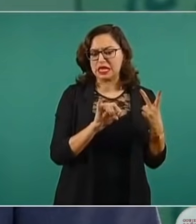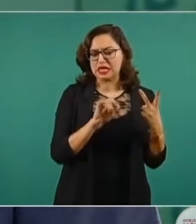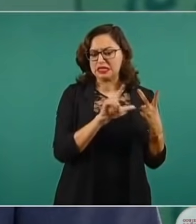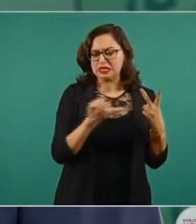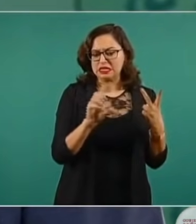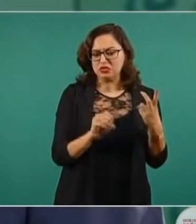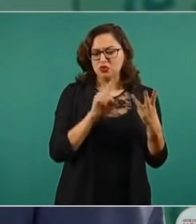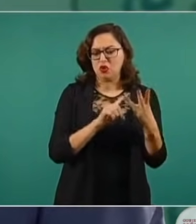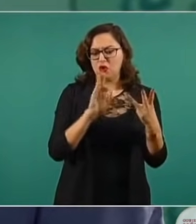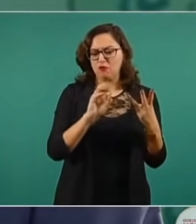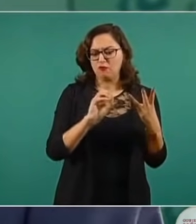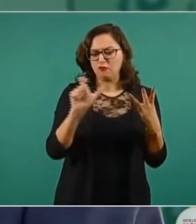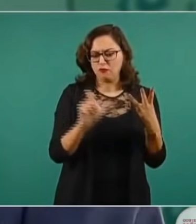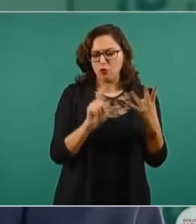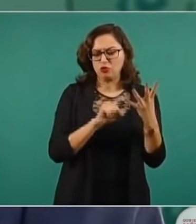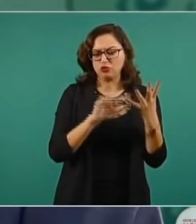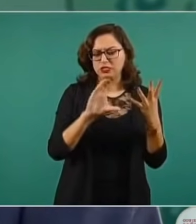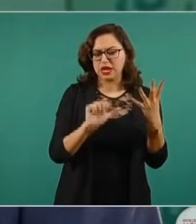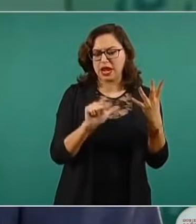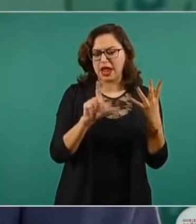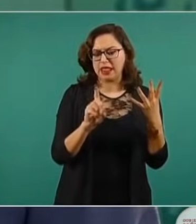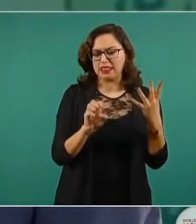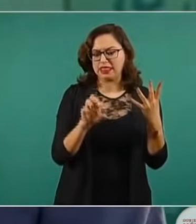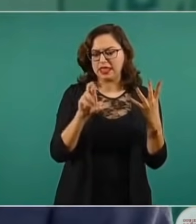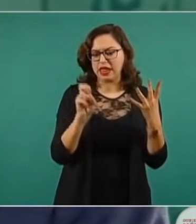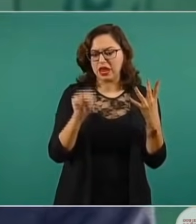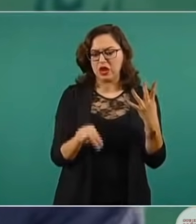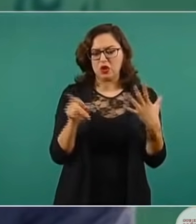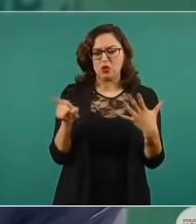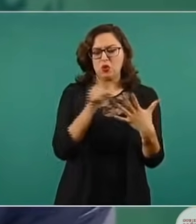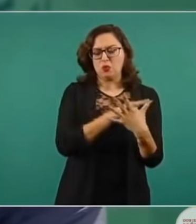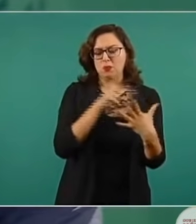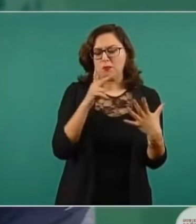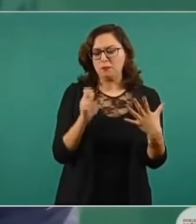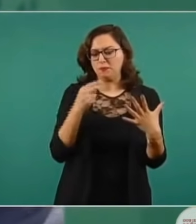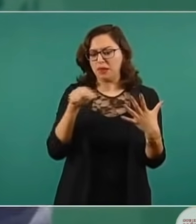o Calderón, o Peña, ¿no? Nada más que costaba mucho.